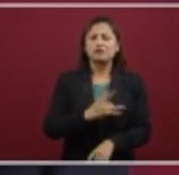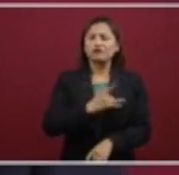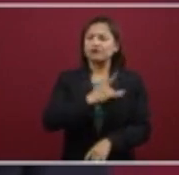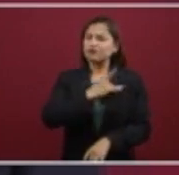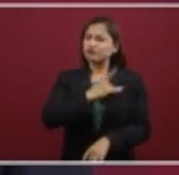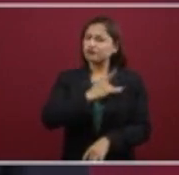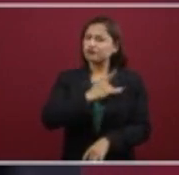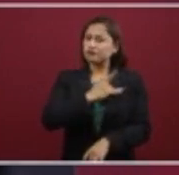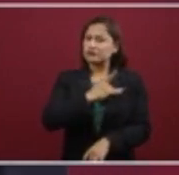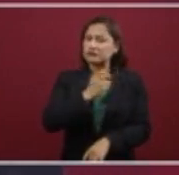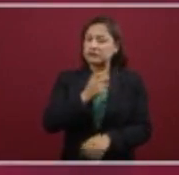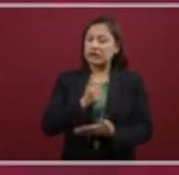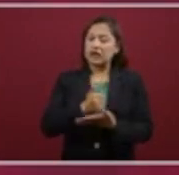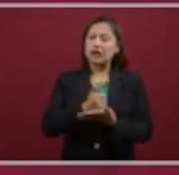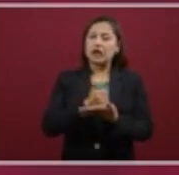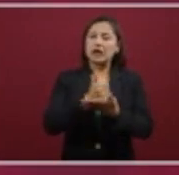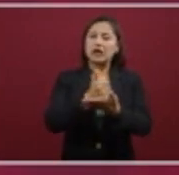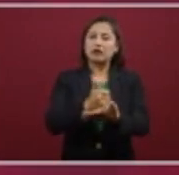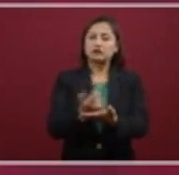autoridad política.